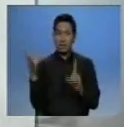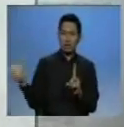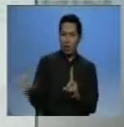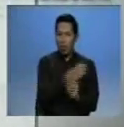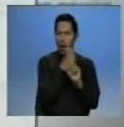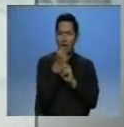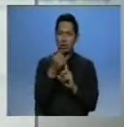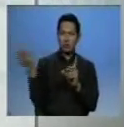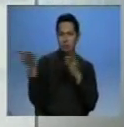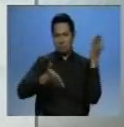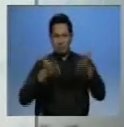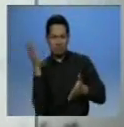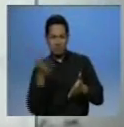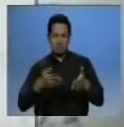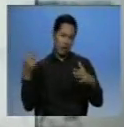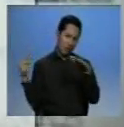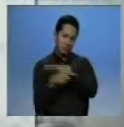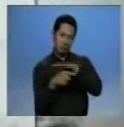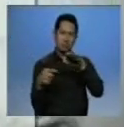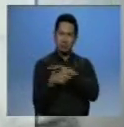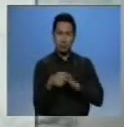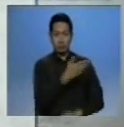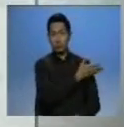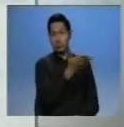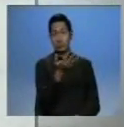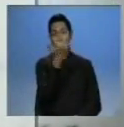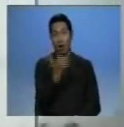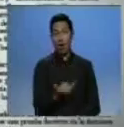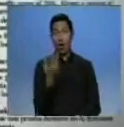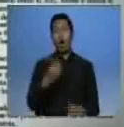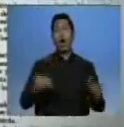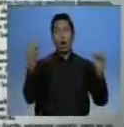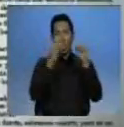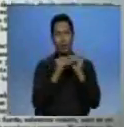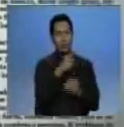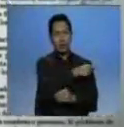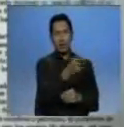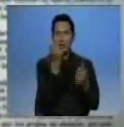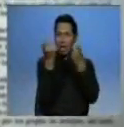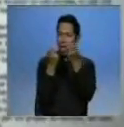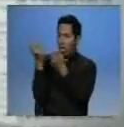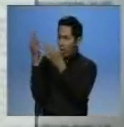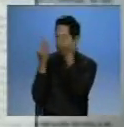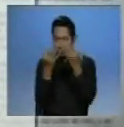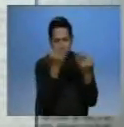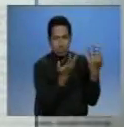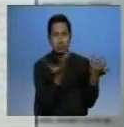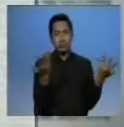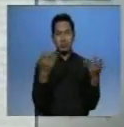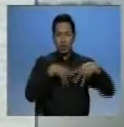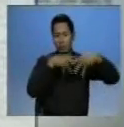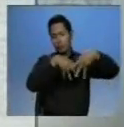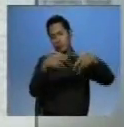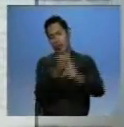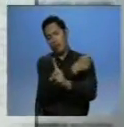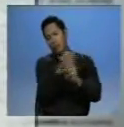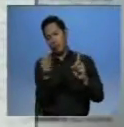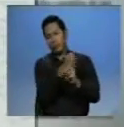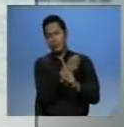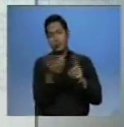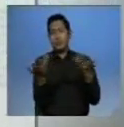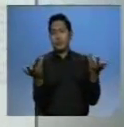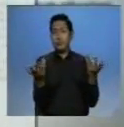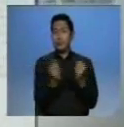asesinato. Hoy nuevamente intentan la justicia del tumulto, es decir, con marchas y acciones de fuerza, dejar los